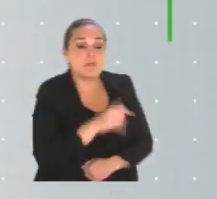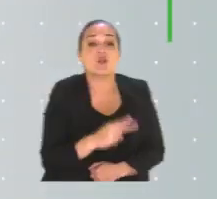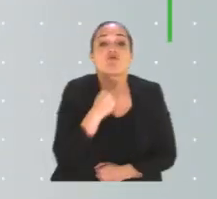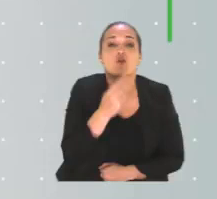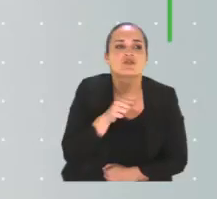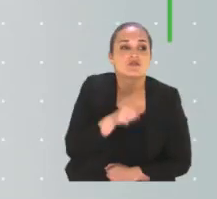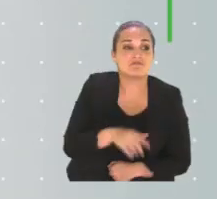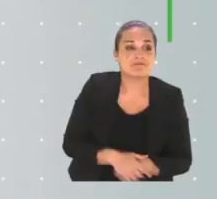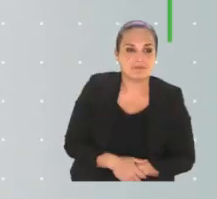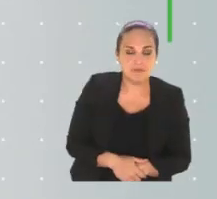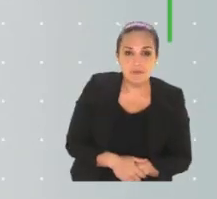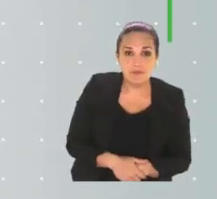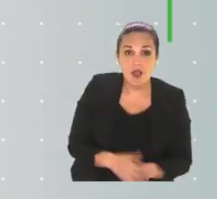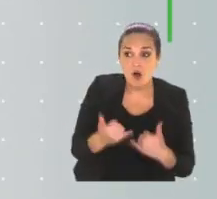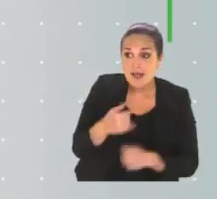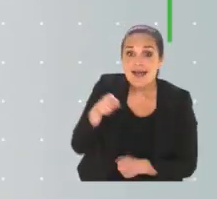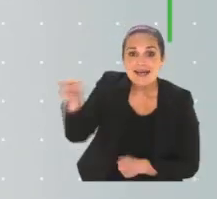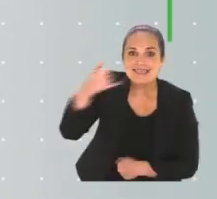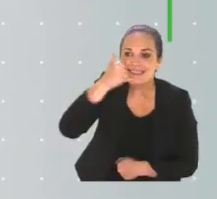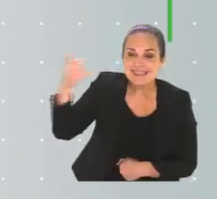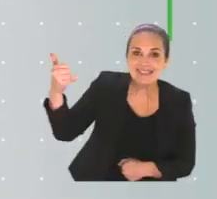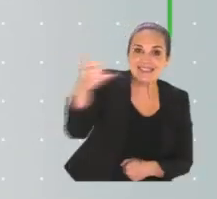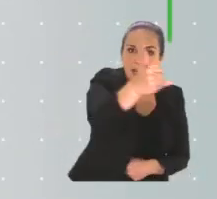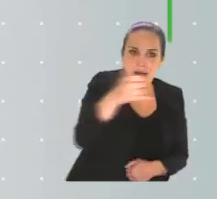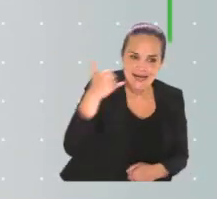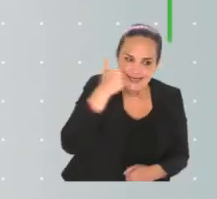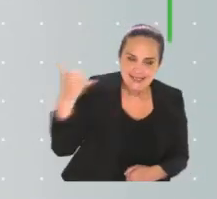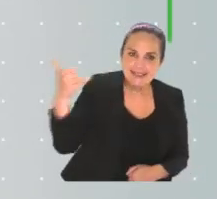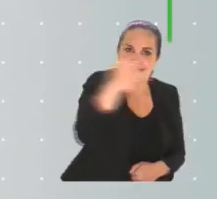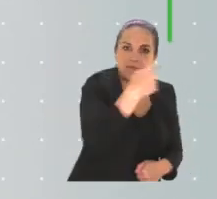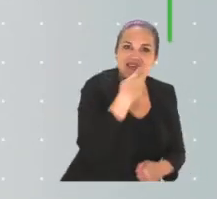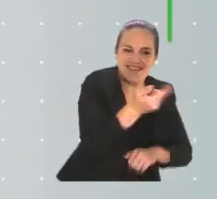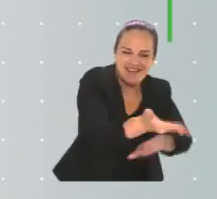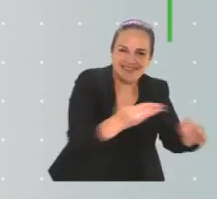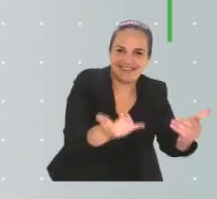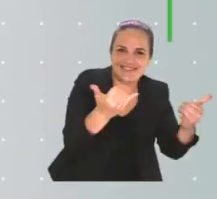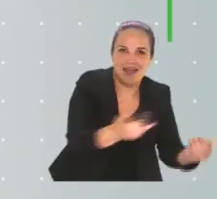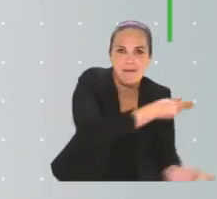mando para el Espinal. Si me dice, mándelo para Flandia, donde ustedes me digan,